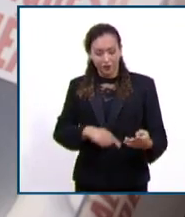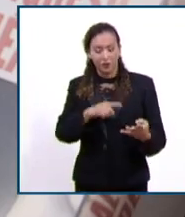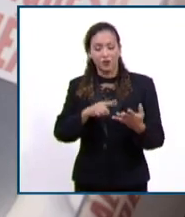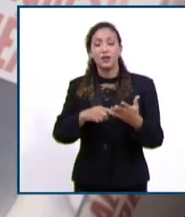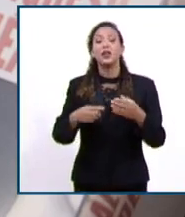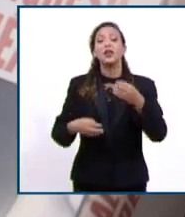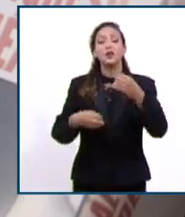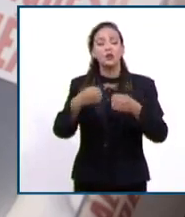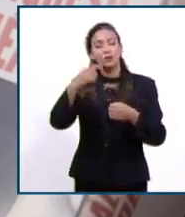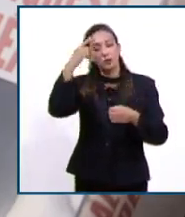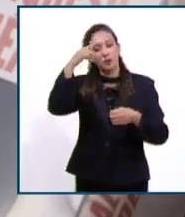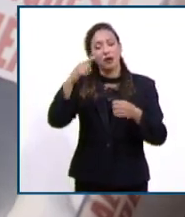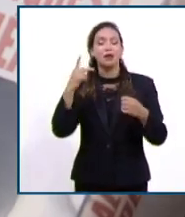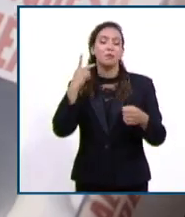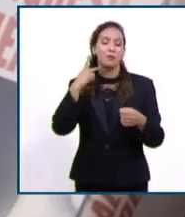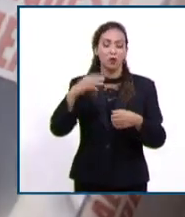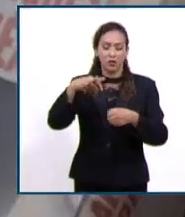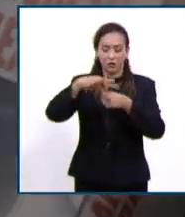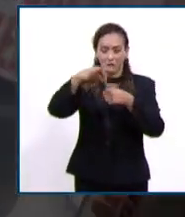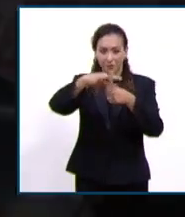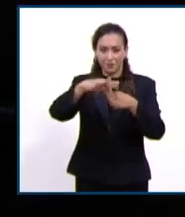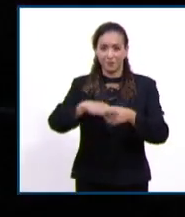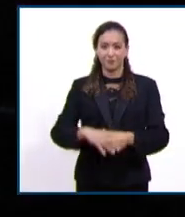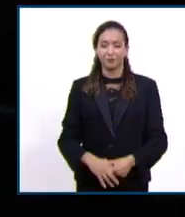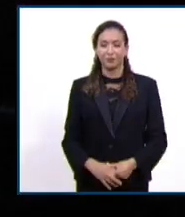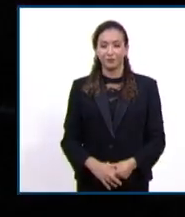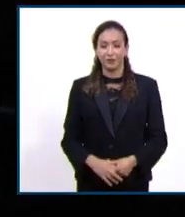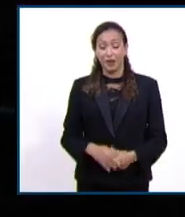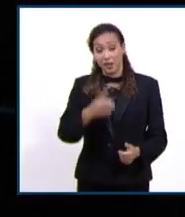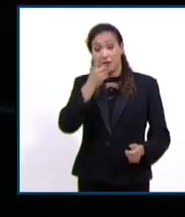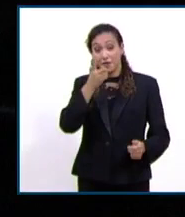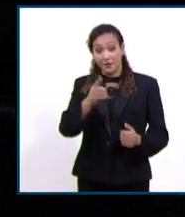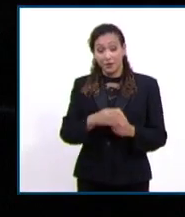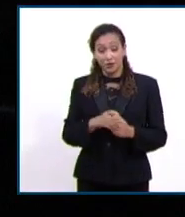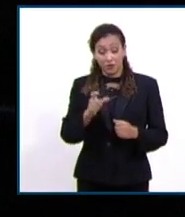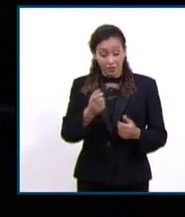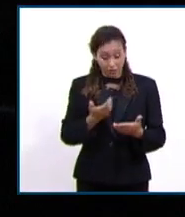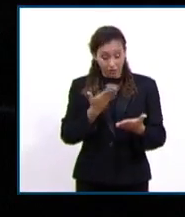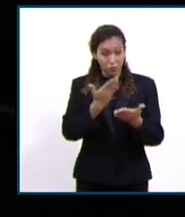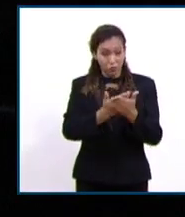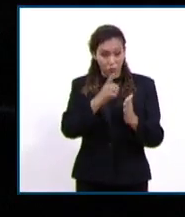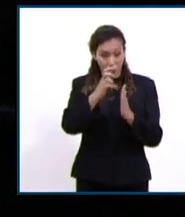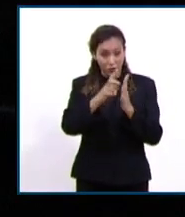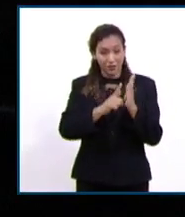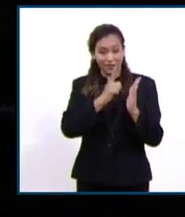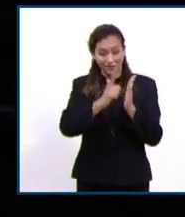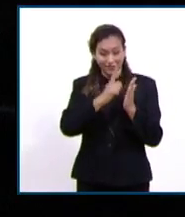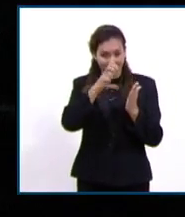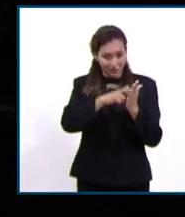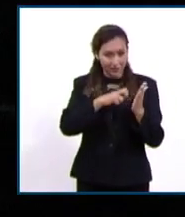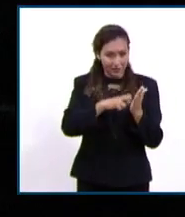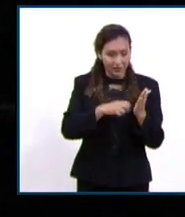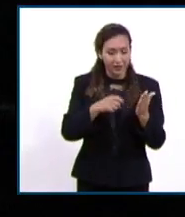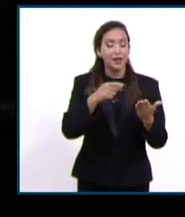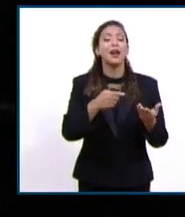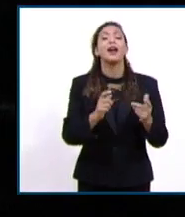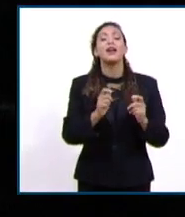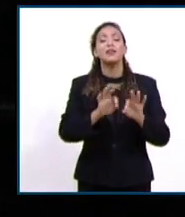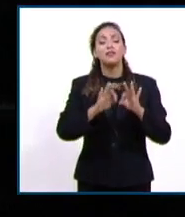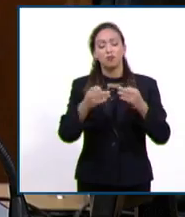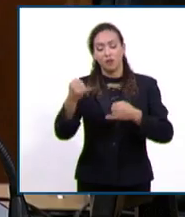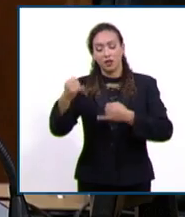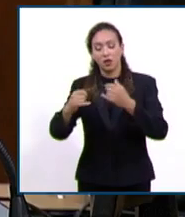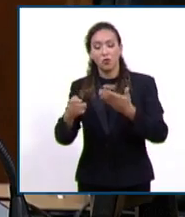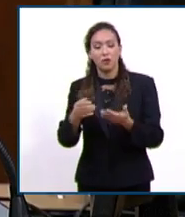derechos político-electorales en materia electoral. Agregó que frente a las propuestas de reforma en las que se cuestiona la forma de designación de los